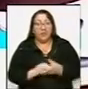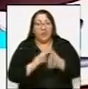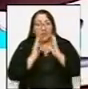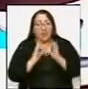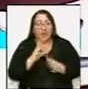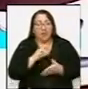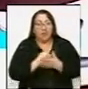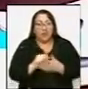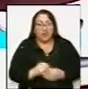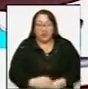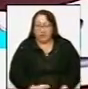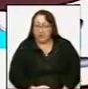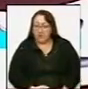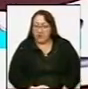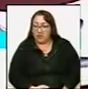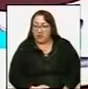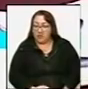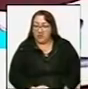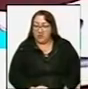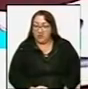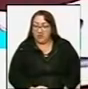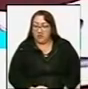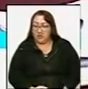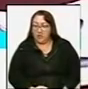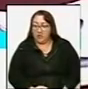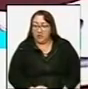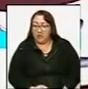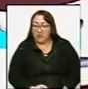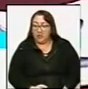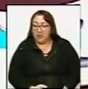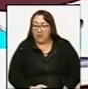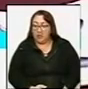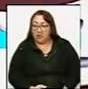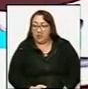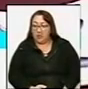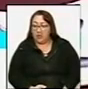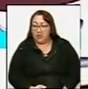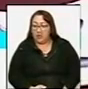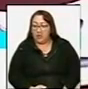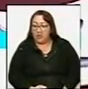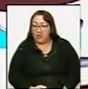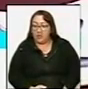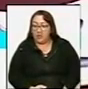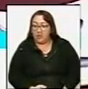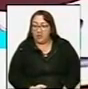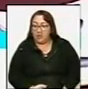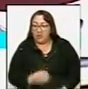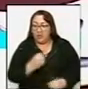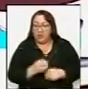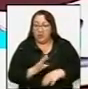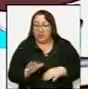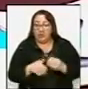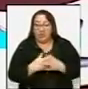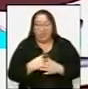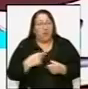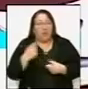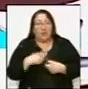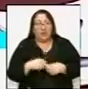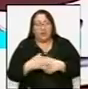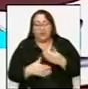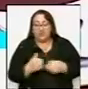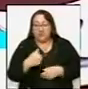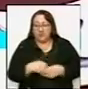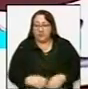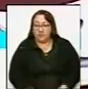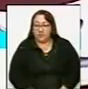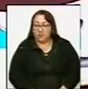le da 3 meses, si incumple se le da 3 meses más, subsana, y si no subsana queda fuera y no puede participar en el proceso